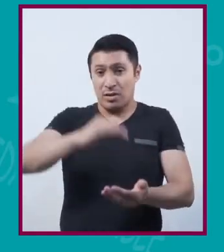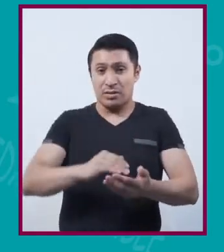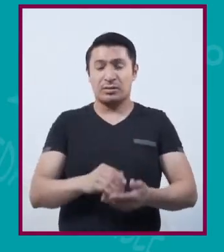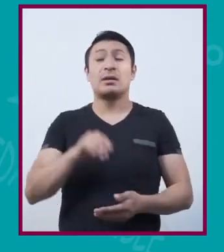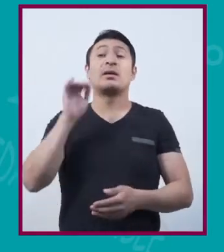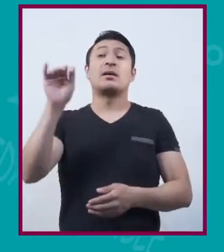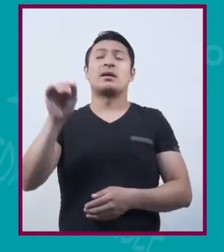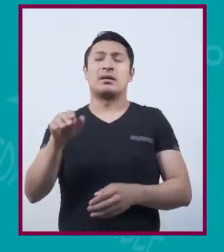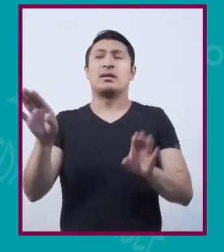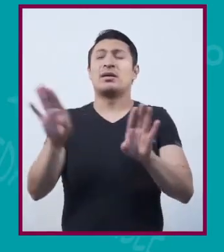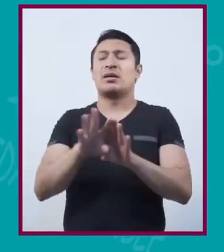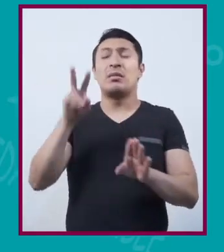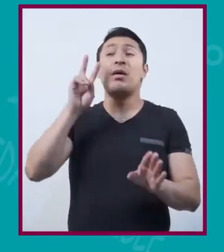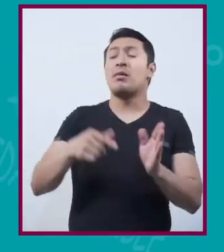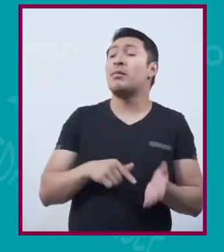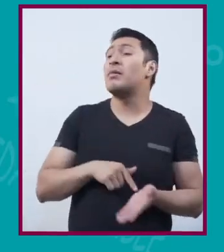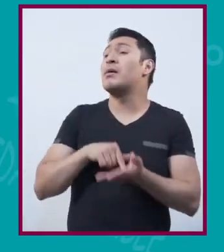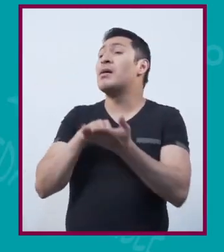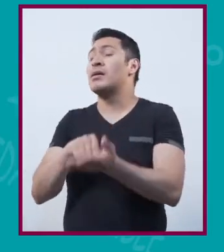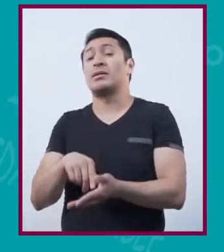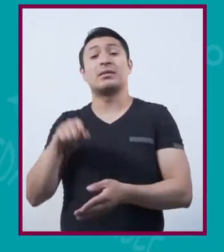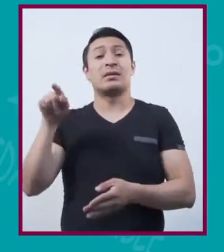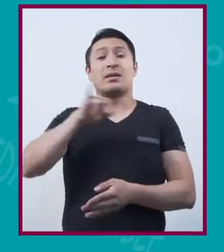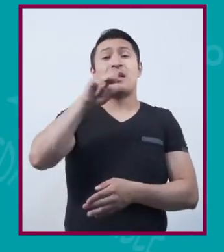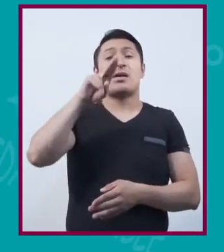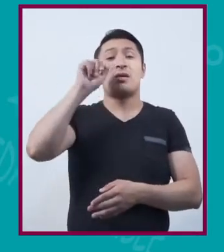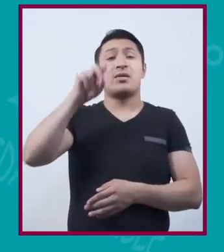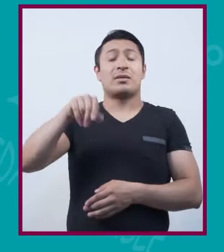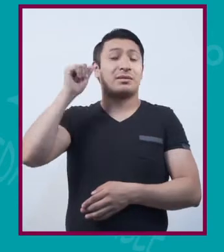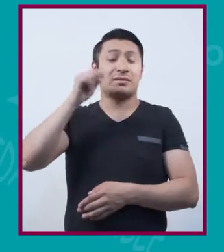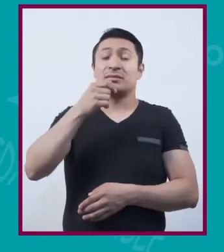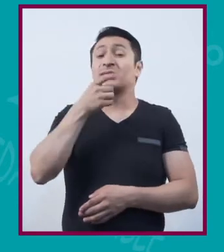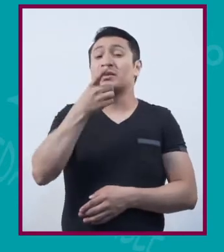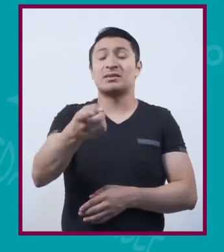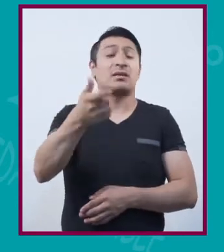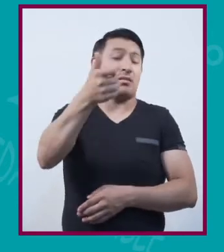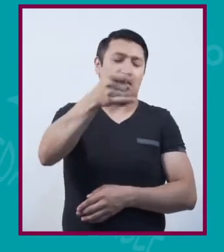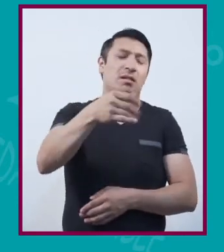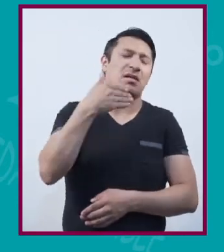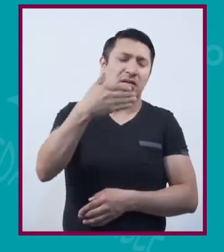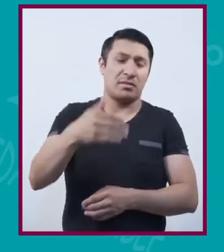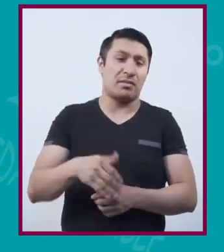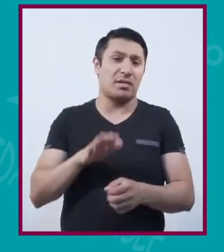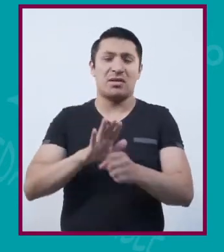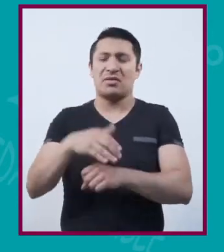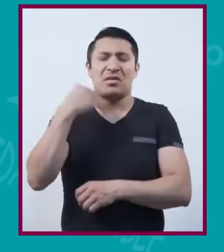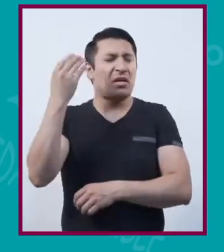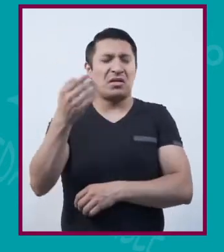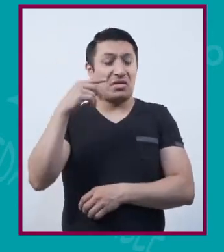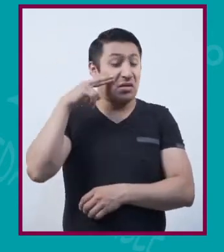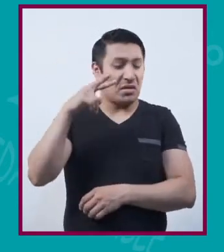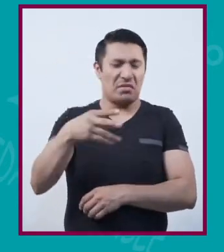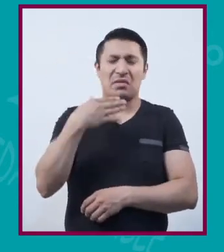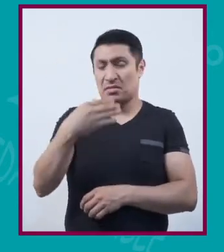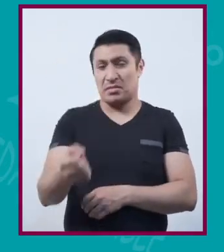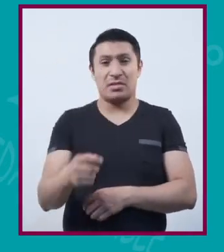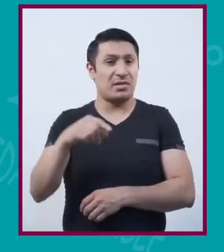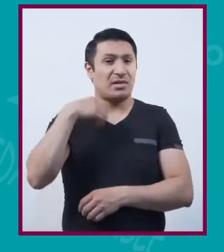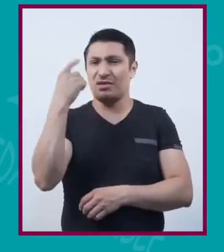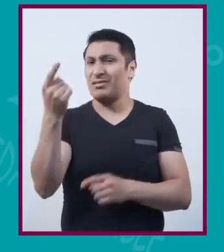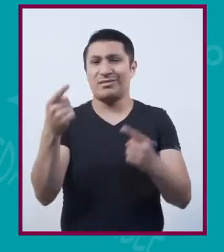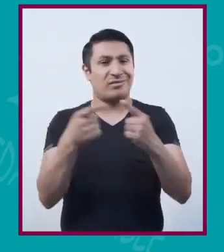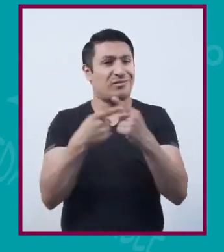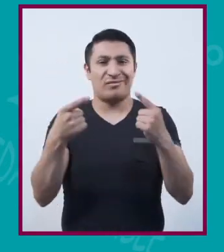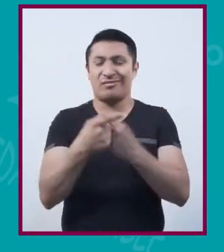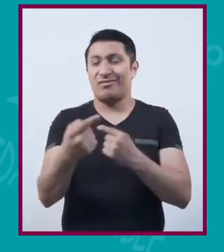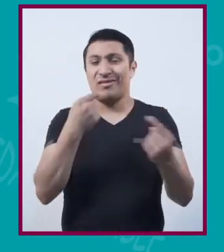Y llama a Juan, a ver qué te parece este. Y lo malvado de Juan es que siempre decía, así está bien. Cualquiera le parecía bien.